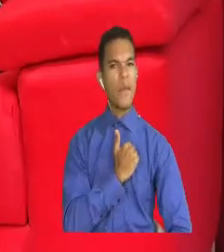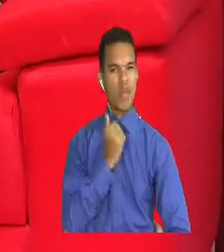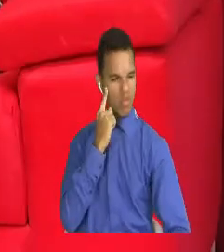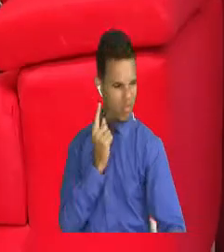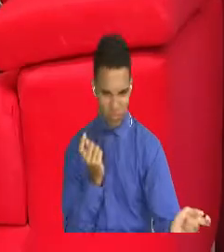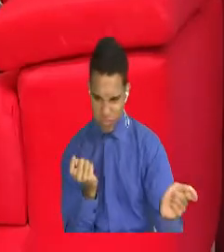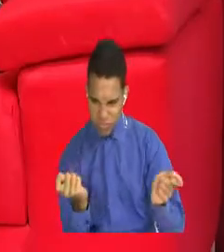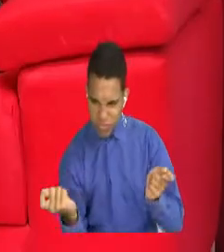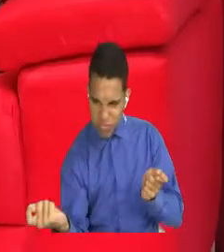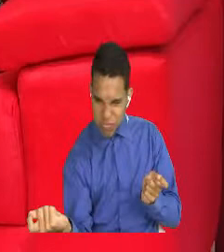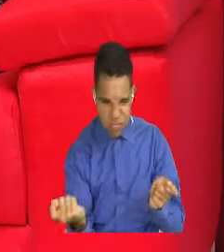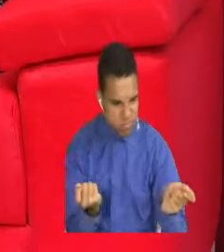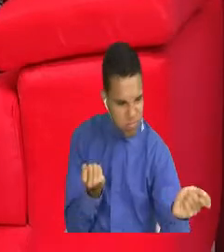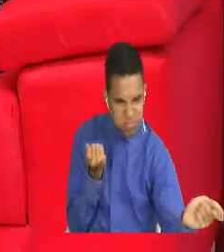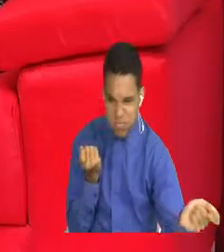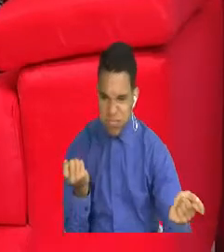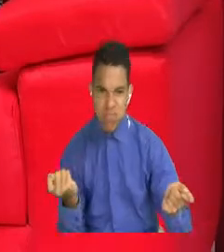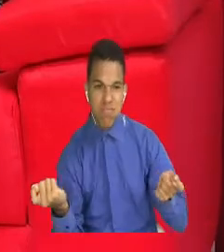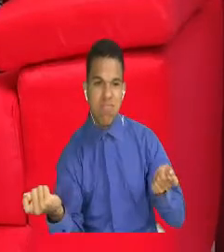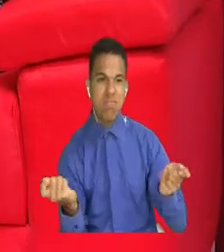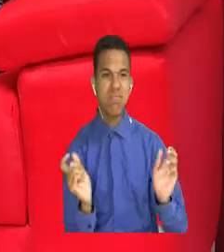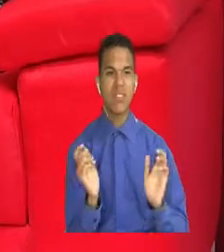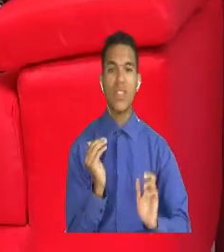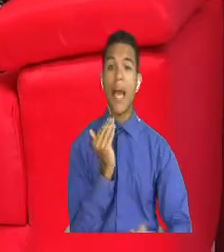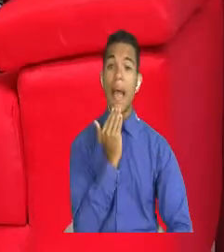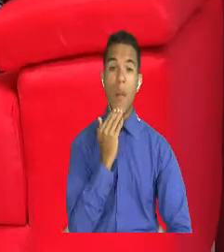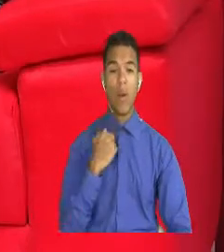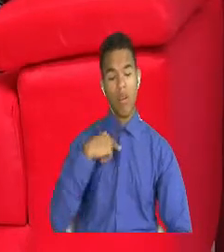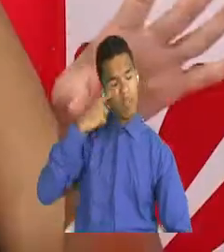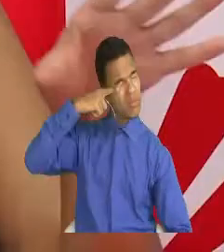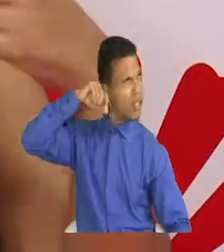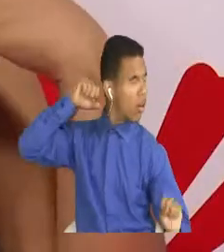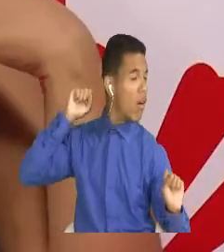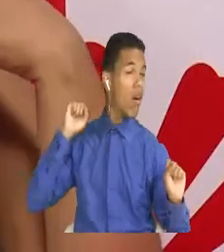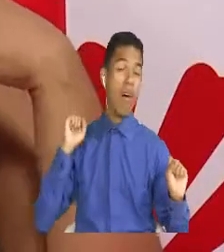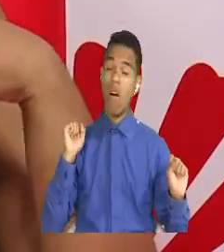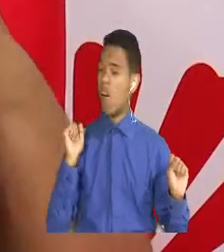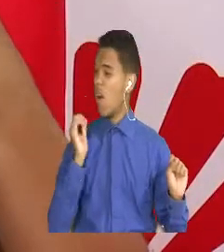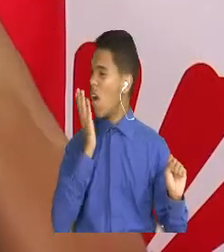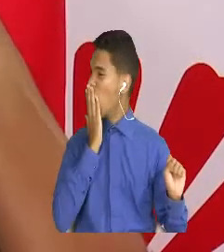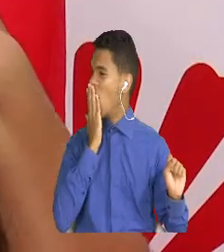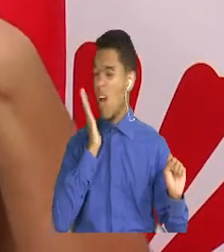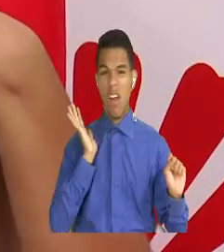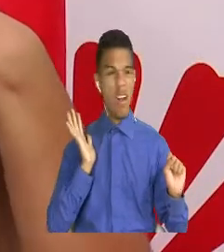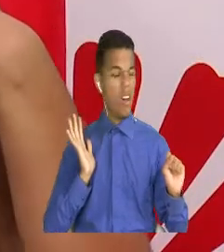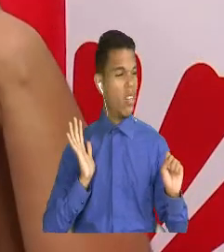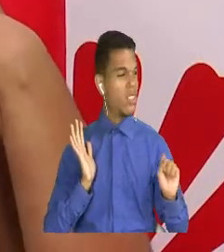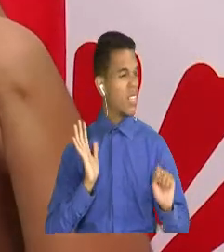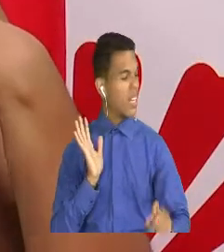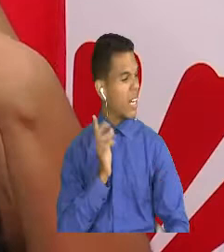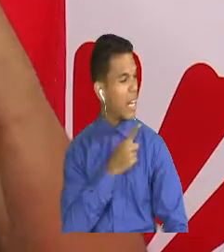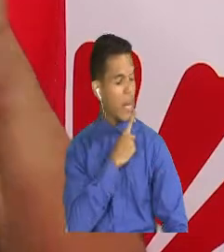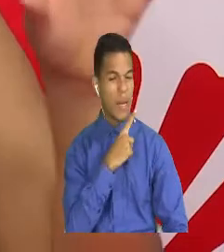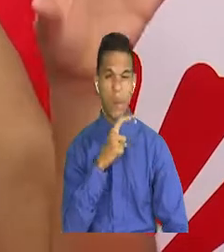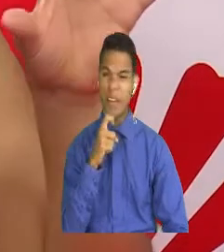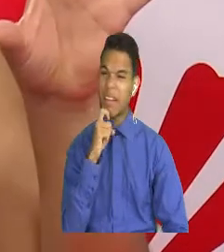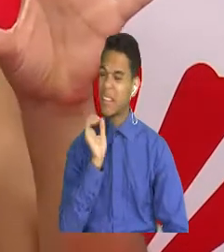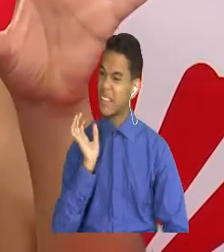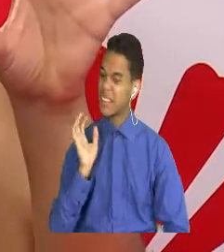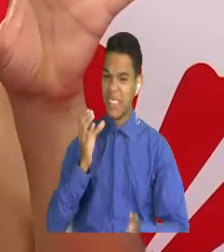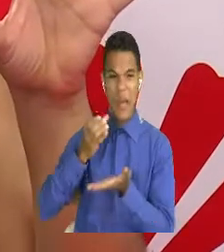cosas que uno de pronto se levantó como sin ganas, como dijo, ay, con el pie izquierdo, y cogió su vaso y